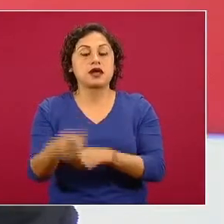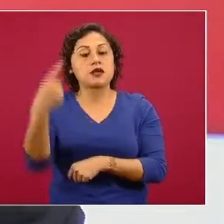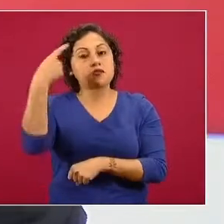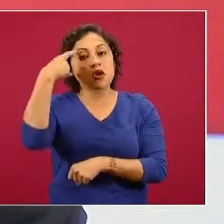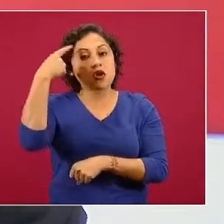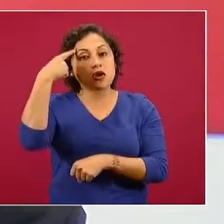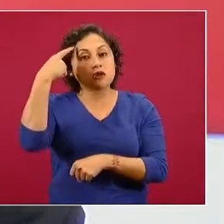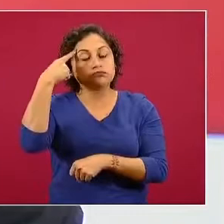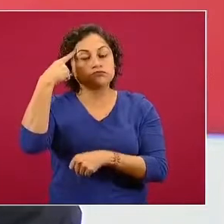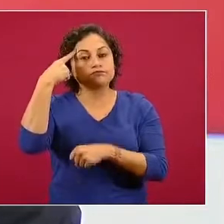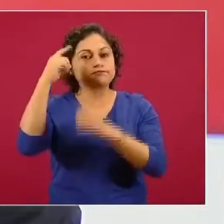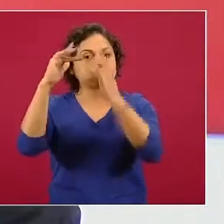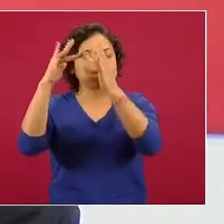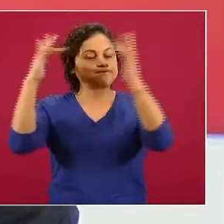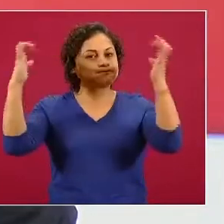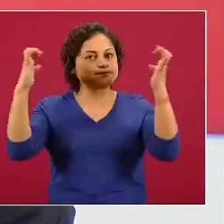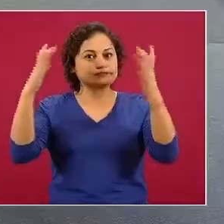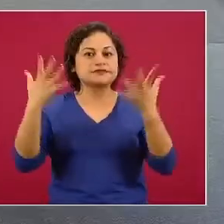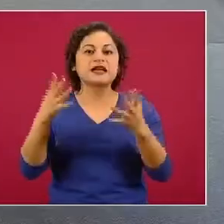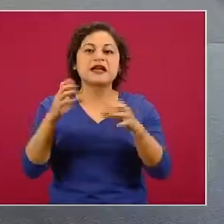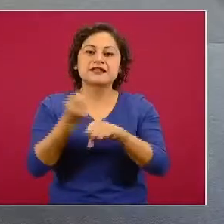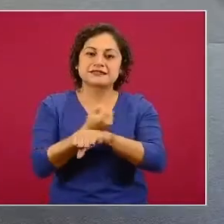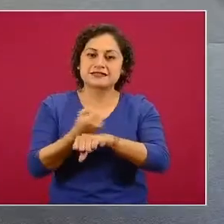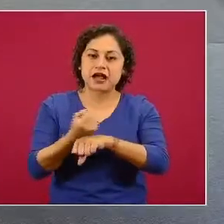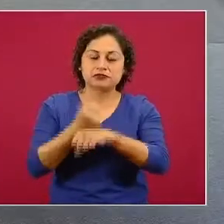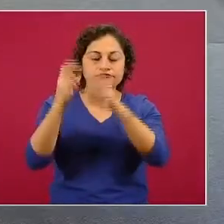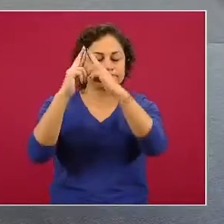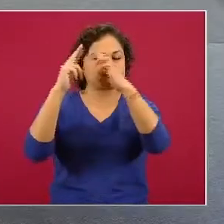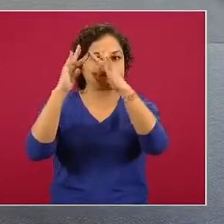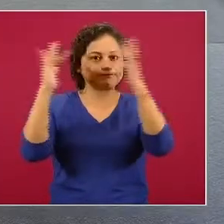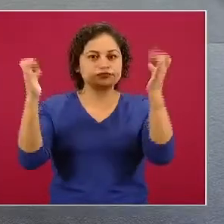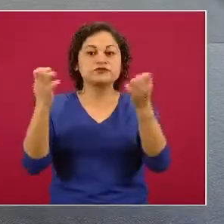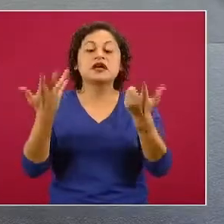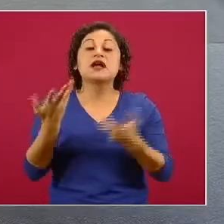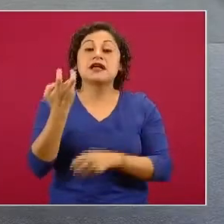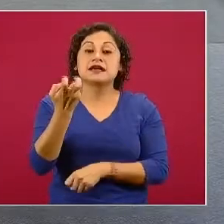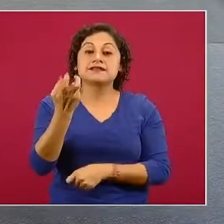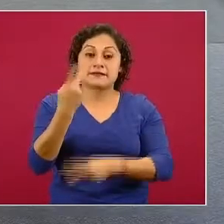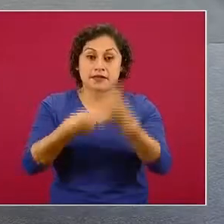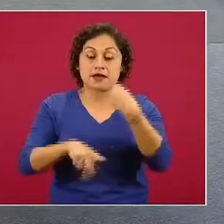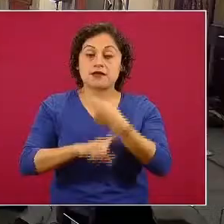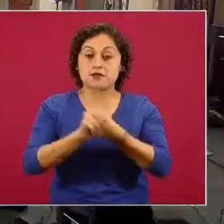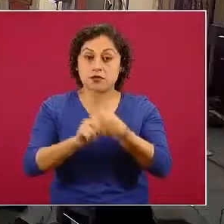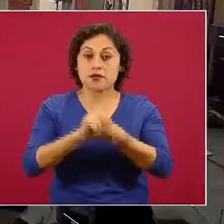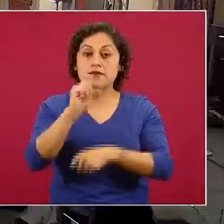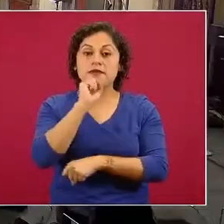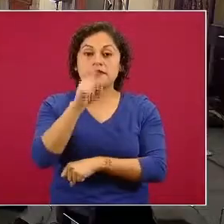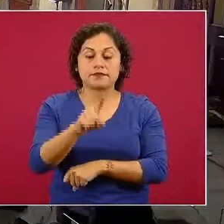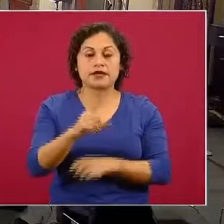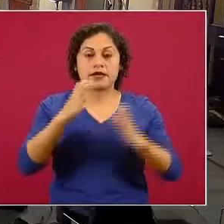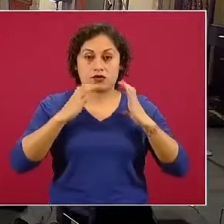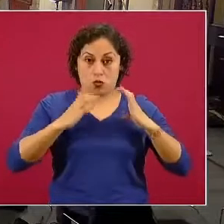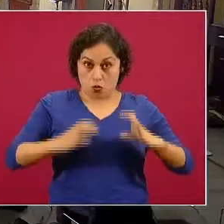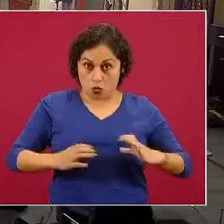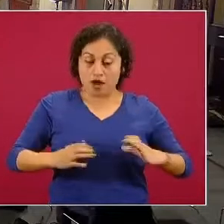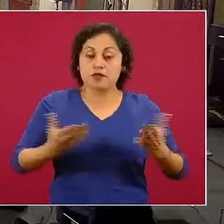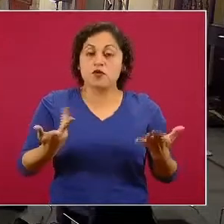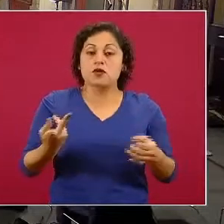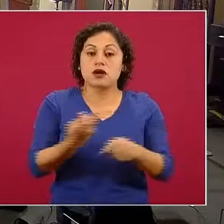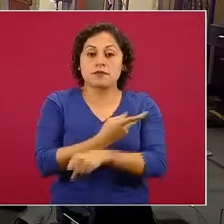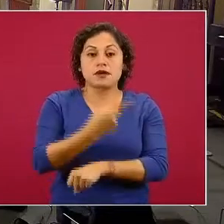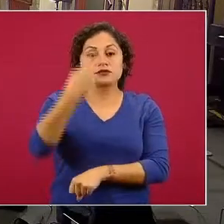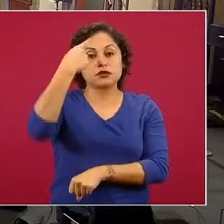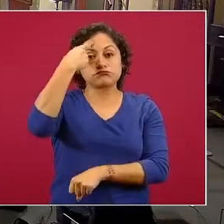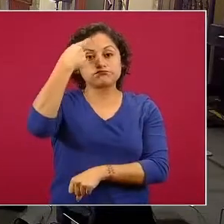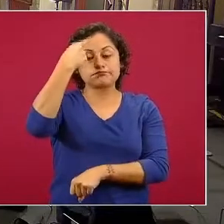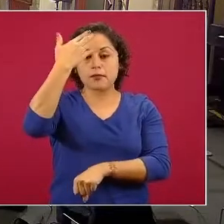los famosos derrames cerebrales, ¿no? También a nivel físico, pues, hay un deterioro de la